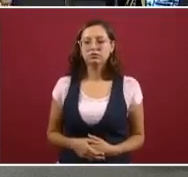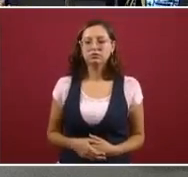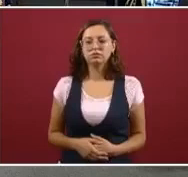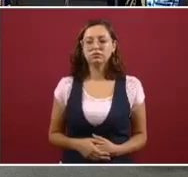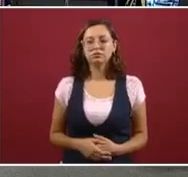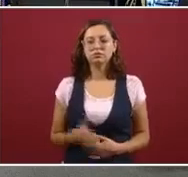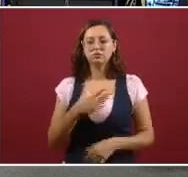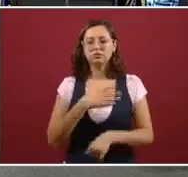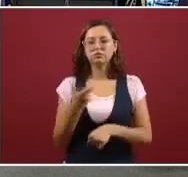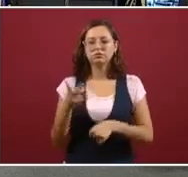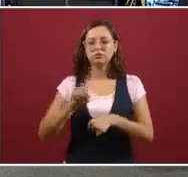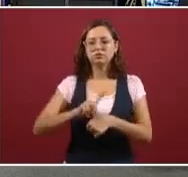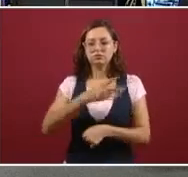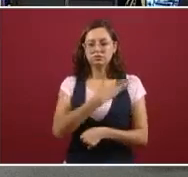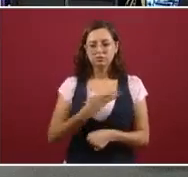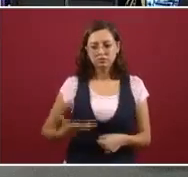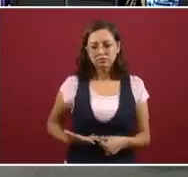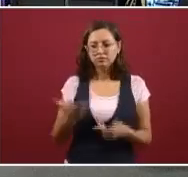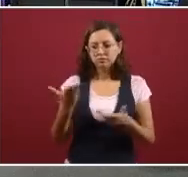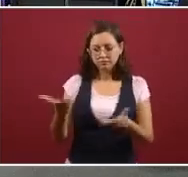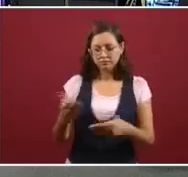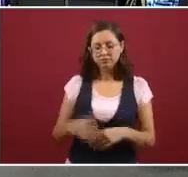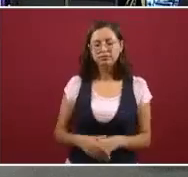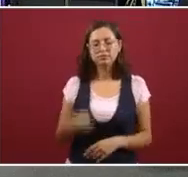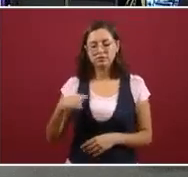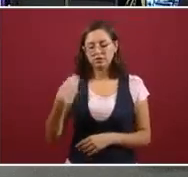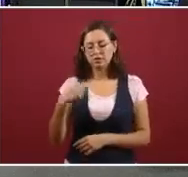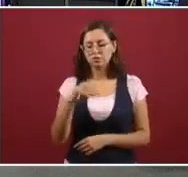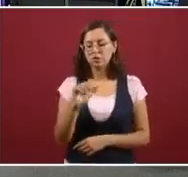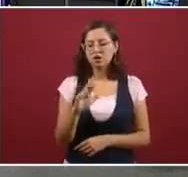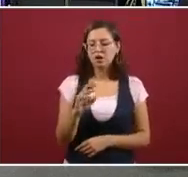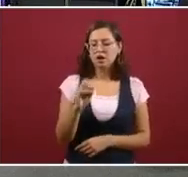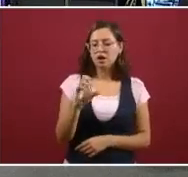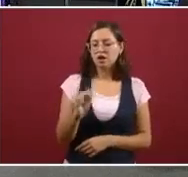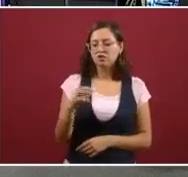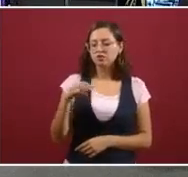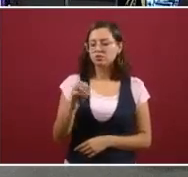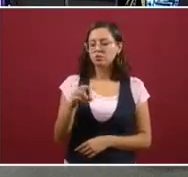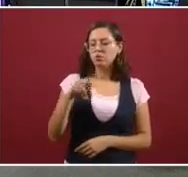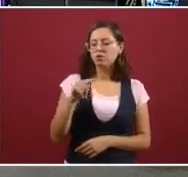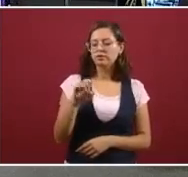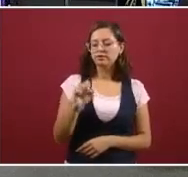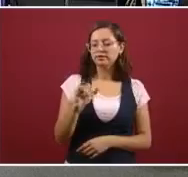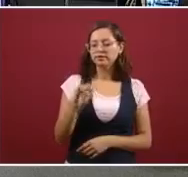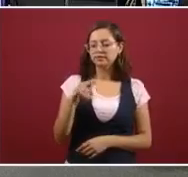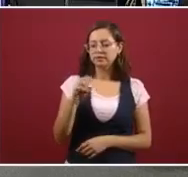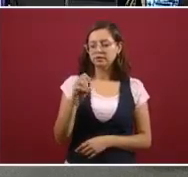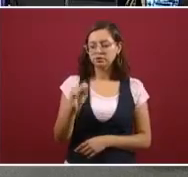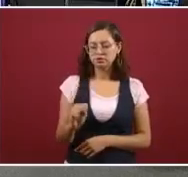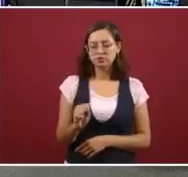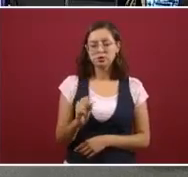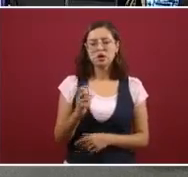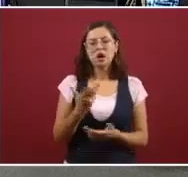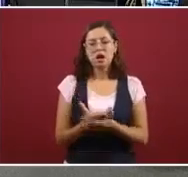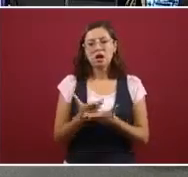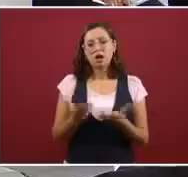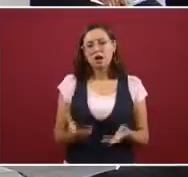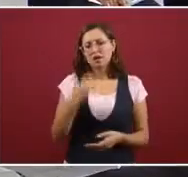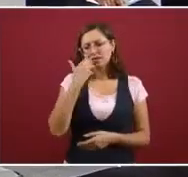Buenos días, señor presidente, señor funcionario Carlos Montesinos de la Hoguera. Primero, si nos podrían aclarar de cuánto es esta primera reducción en las